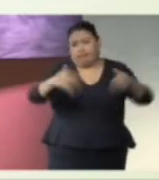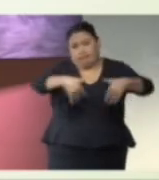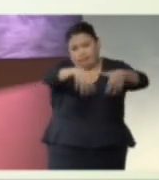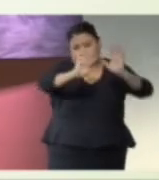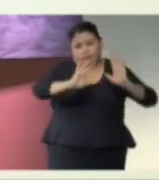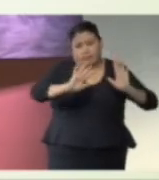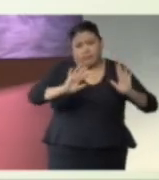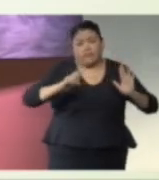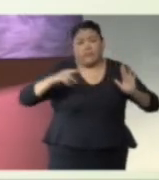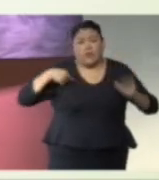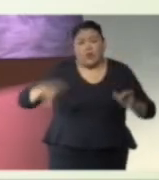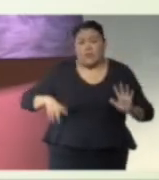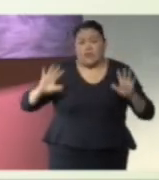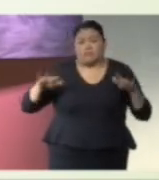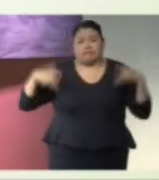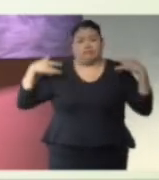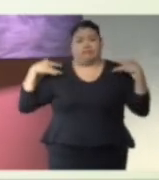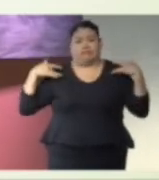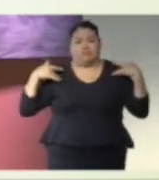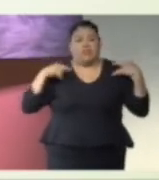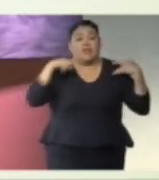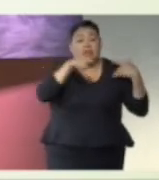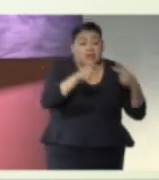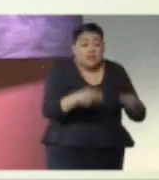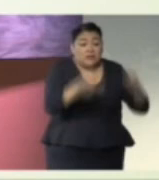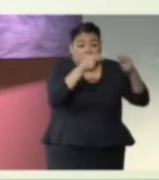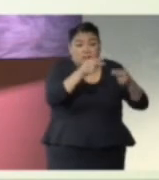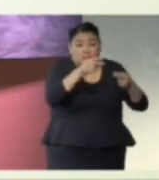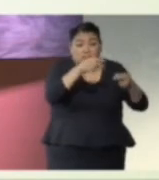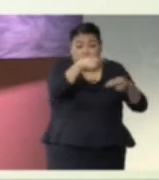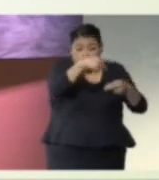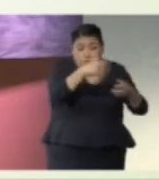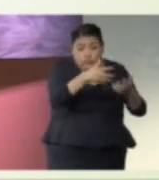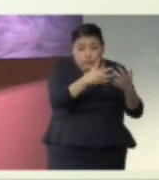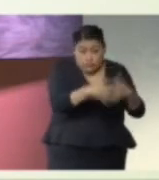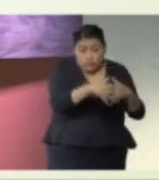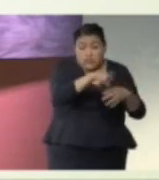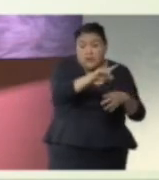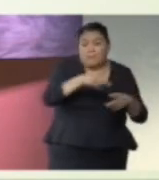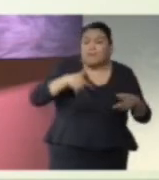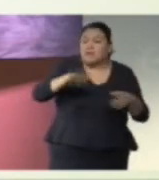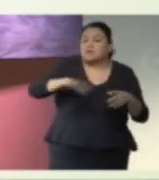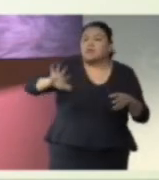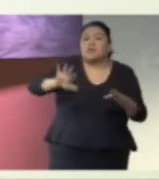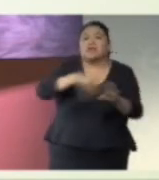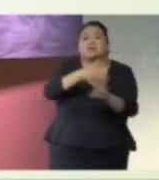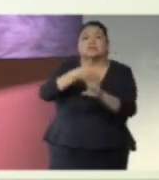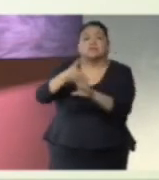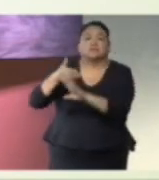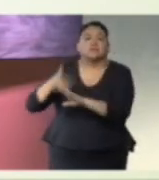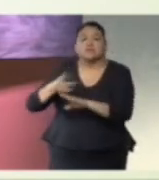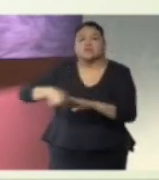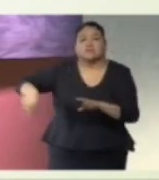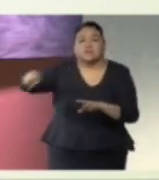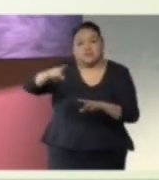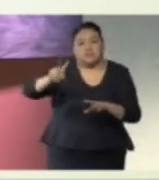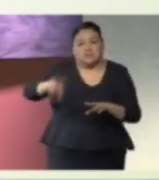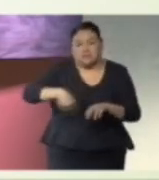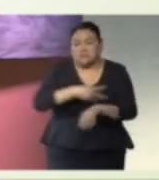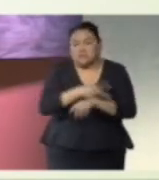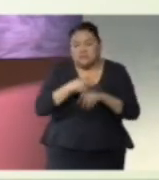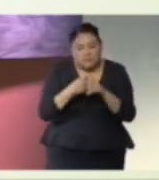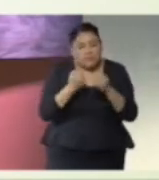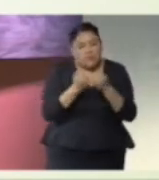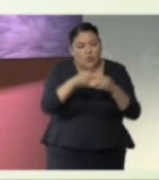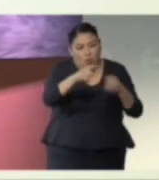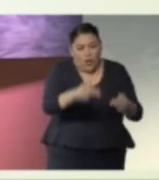afectan las condiciones de vida de las personas, de vida de otros seres humanos, de los mismos animales, por supuesto, que